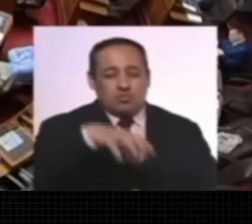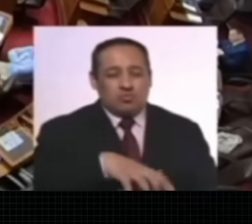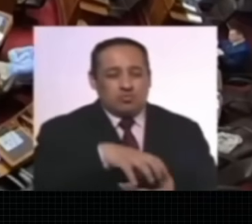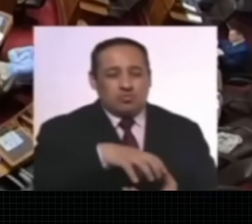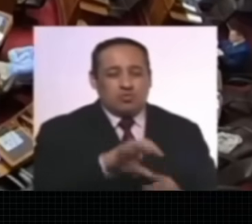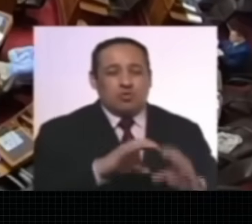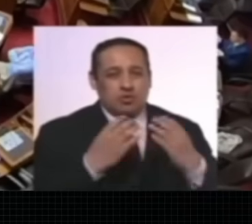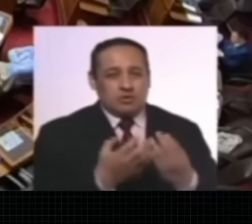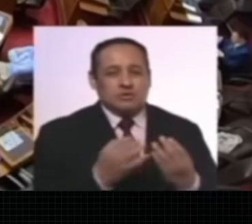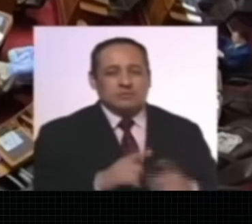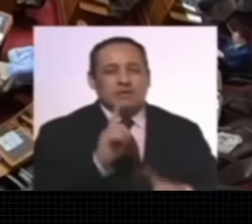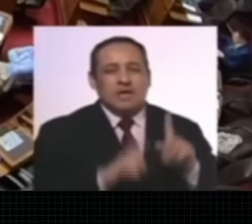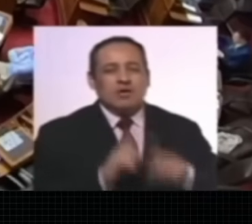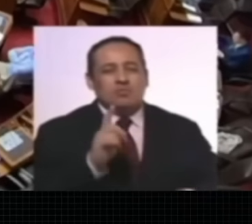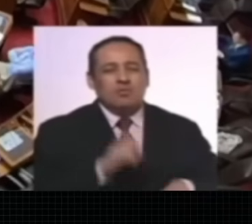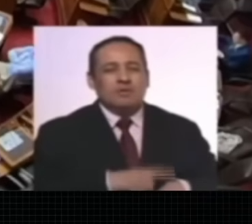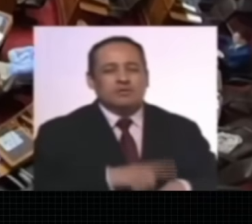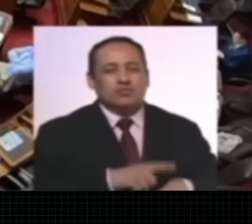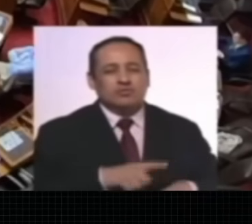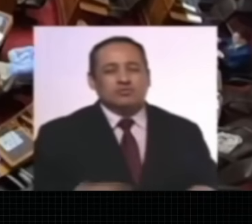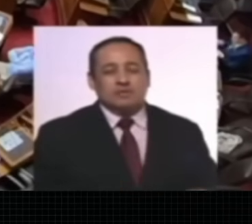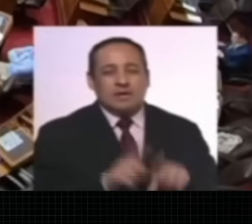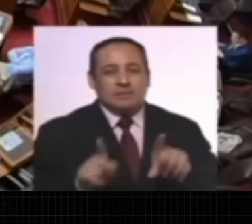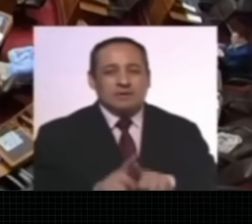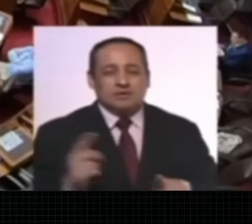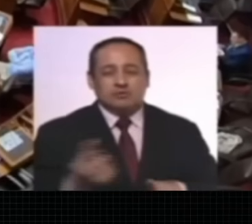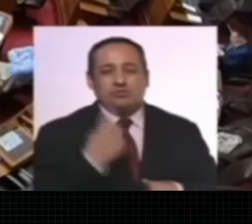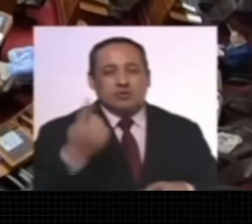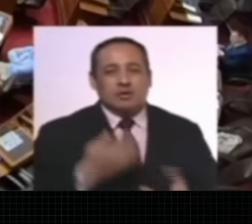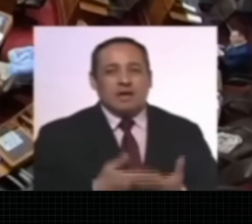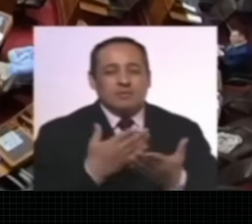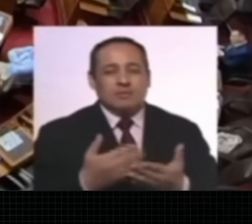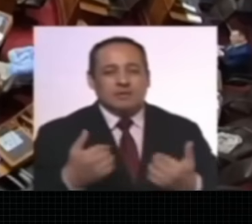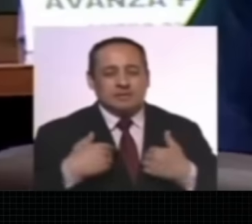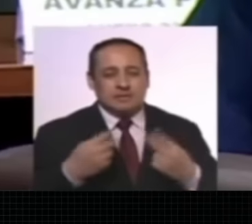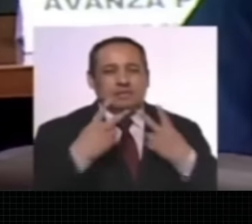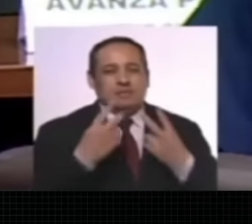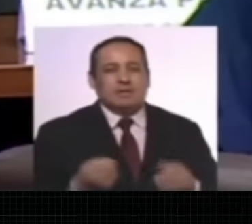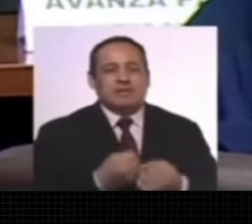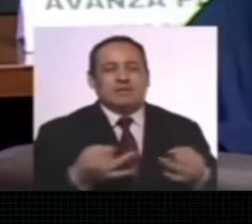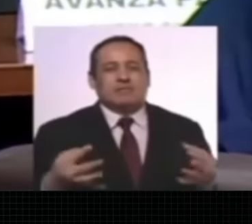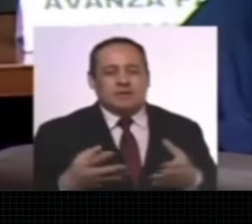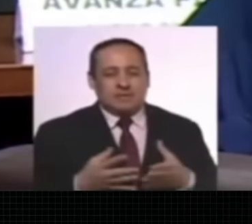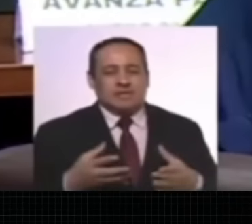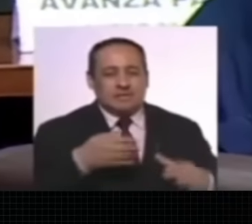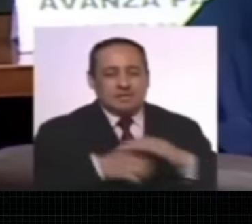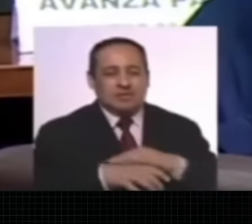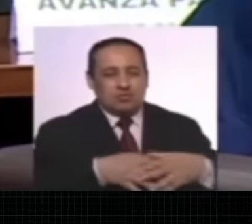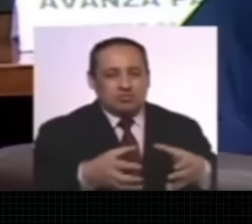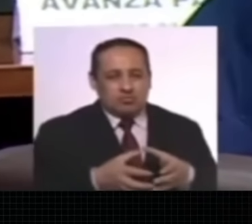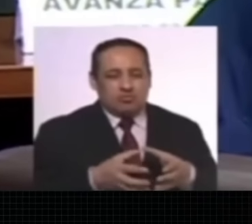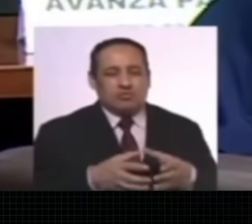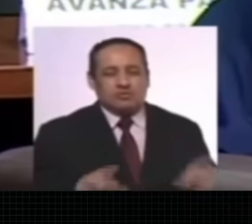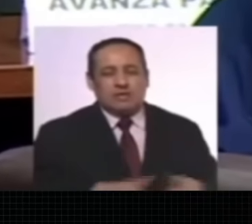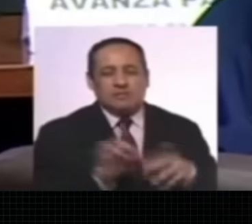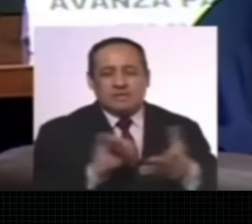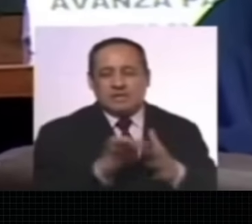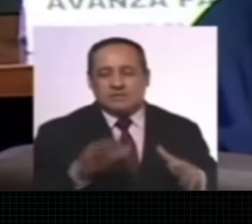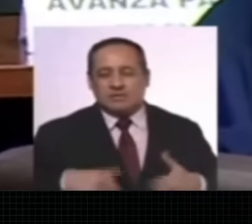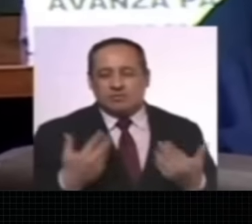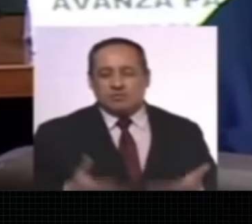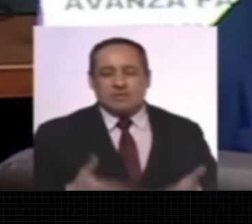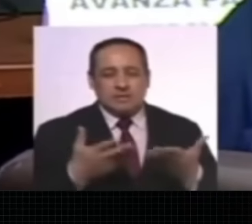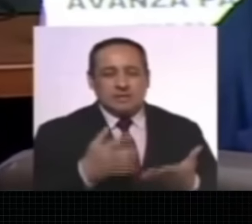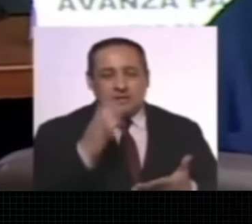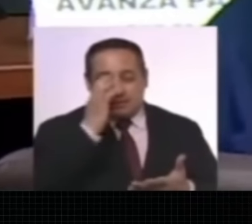ha sido que en algunos momentos el solo hecho de tener una mayoría en una sola cámara podía propiciar